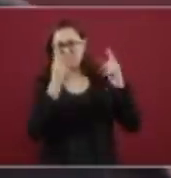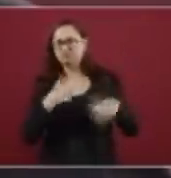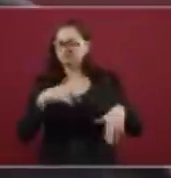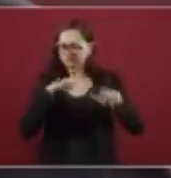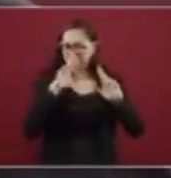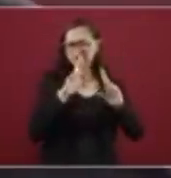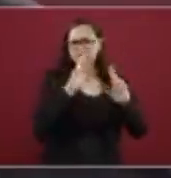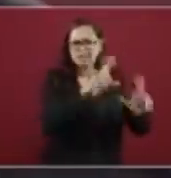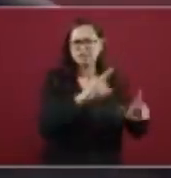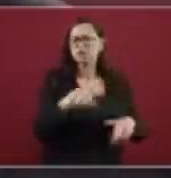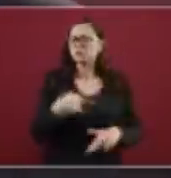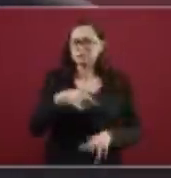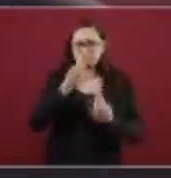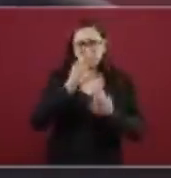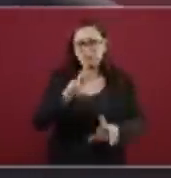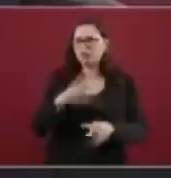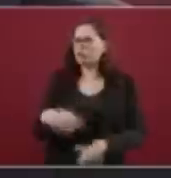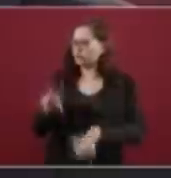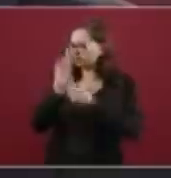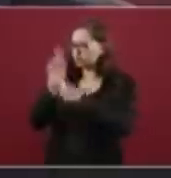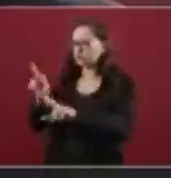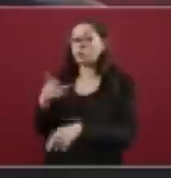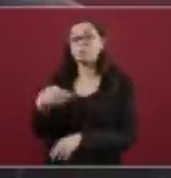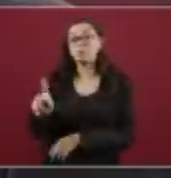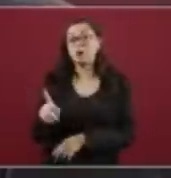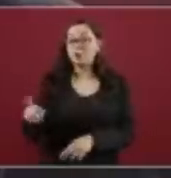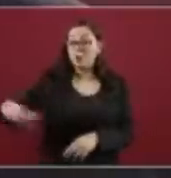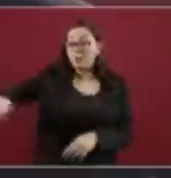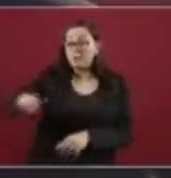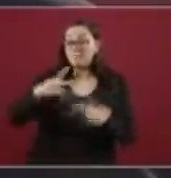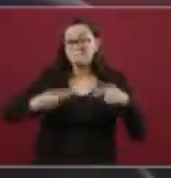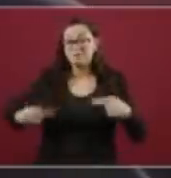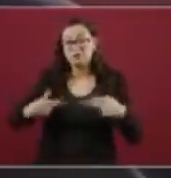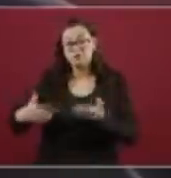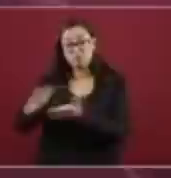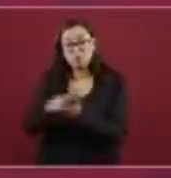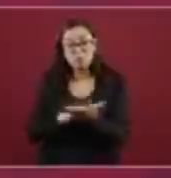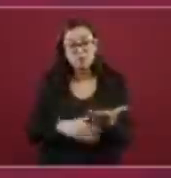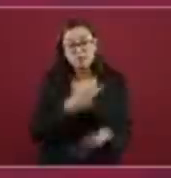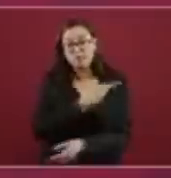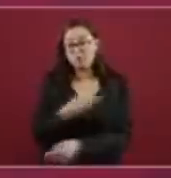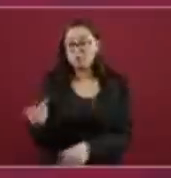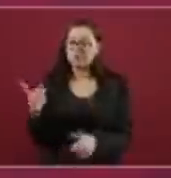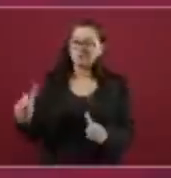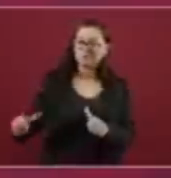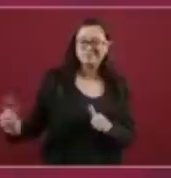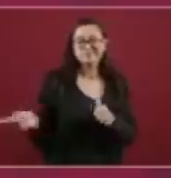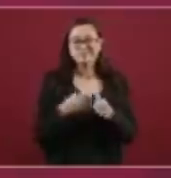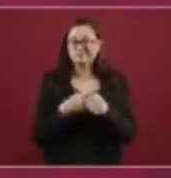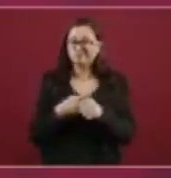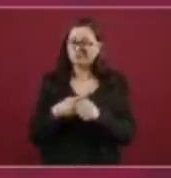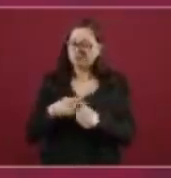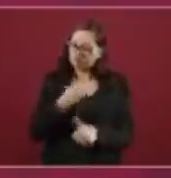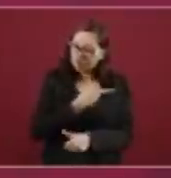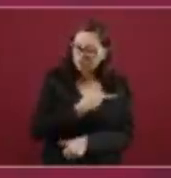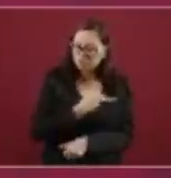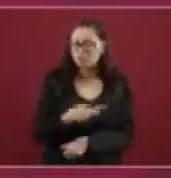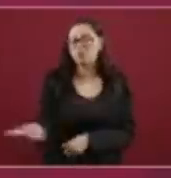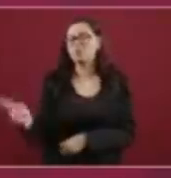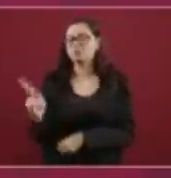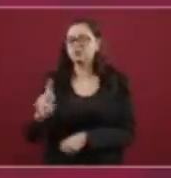pero le vamos a dar preferencia a la gente humilde, por el bien de todos, primero los pobres.